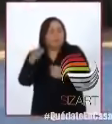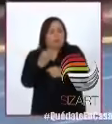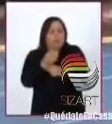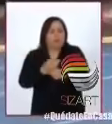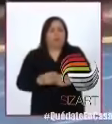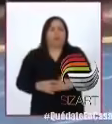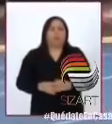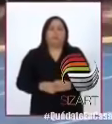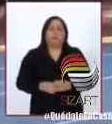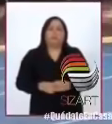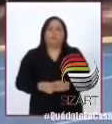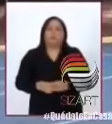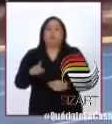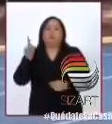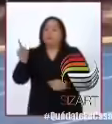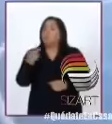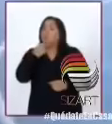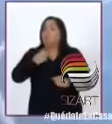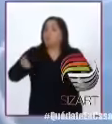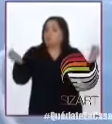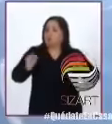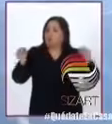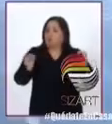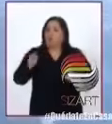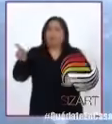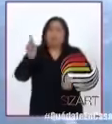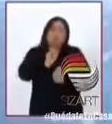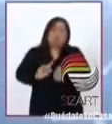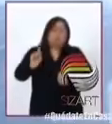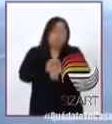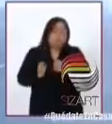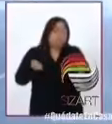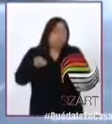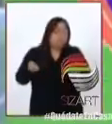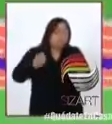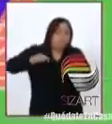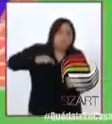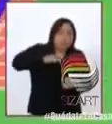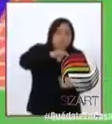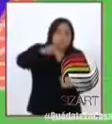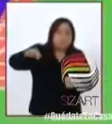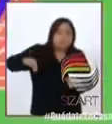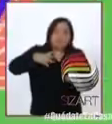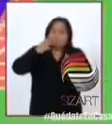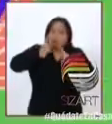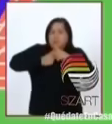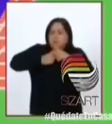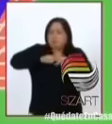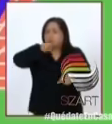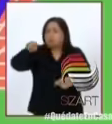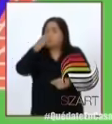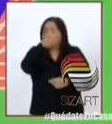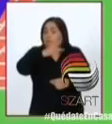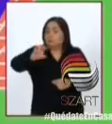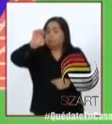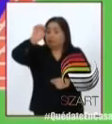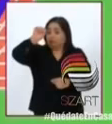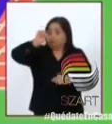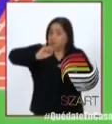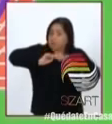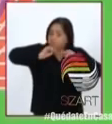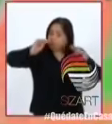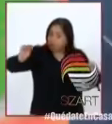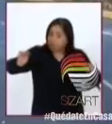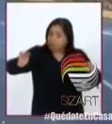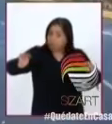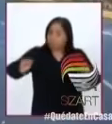Juan es corredor. Juan, diario entrena en una pista que tiene una longitud de 360 metros.